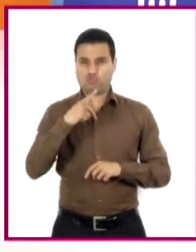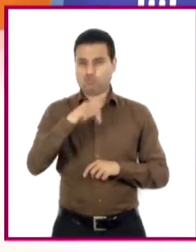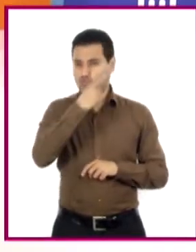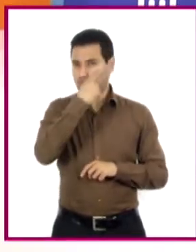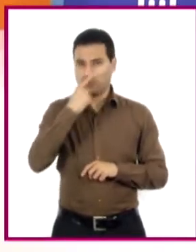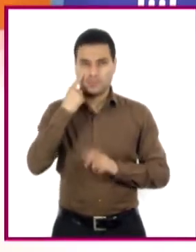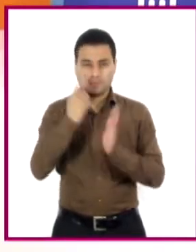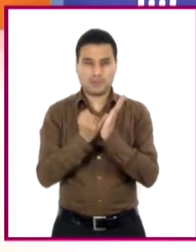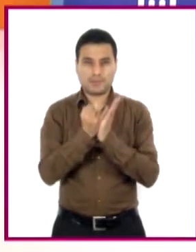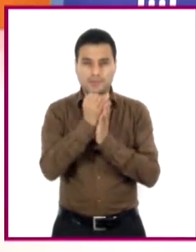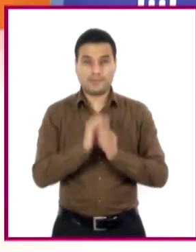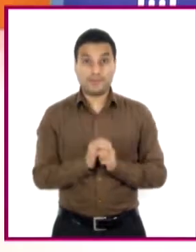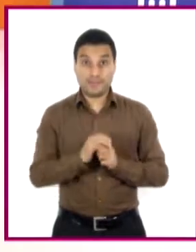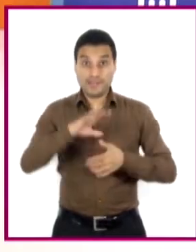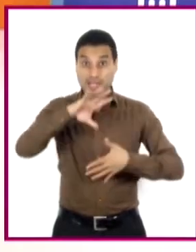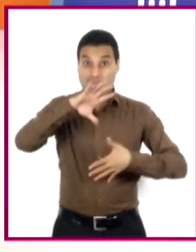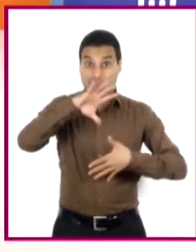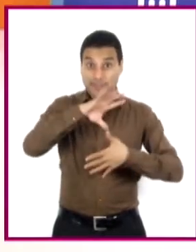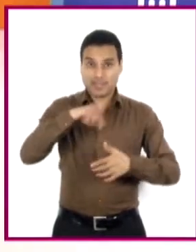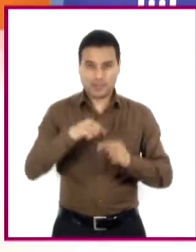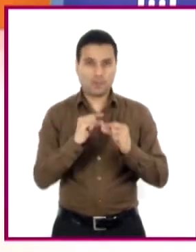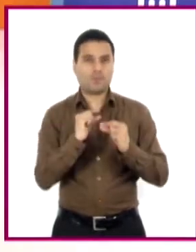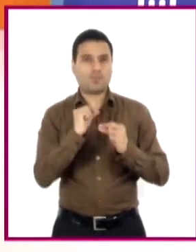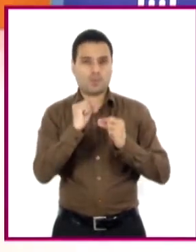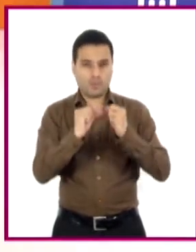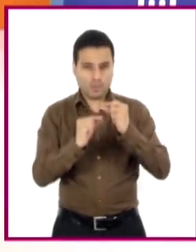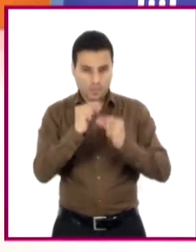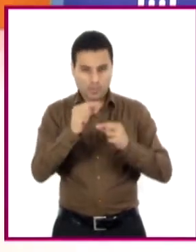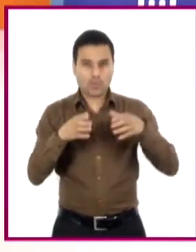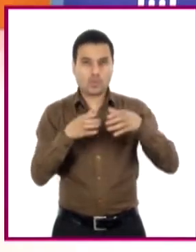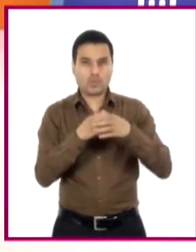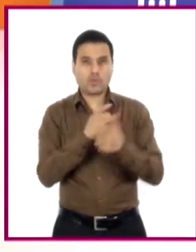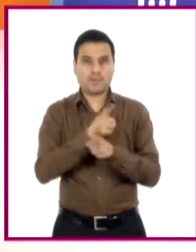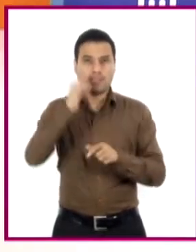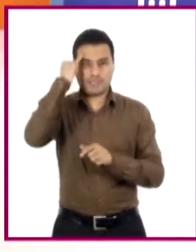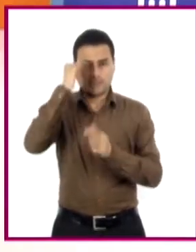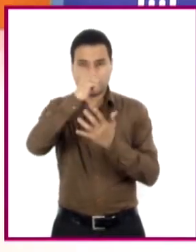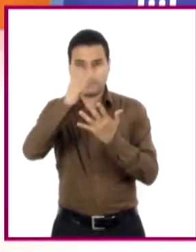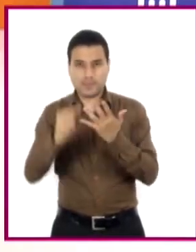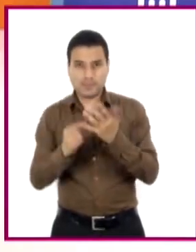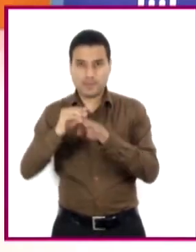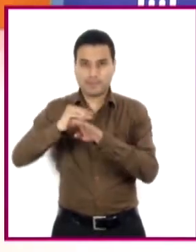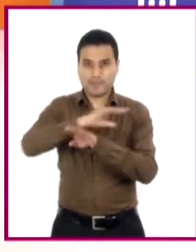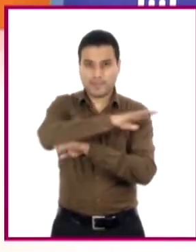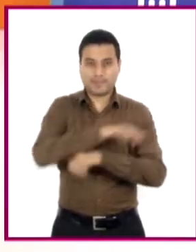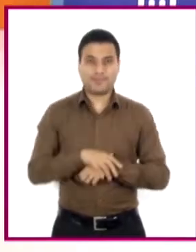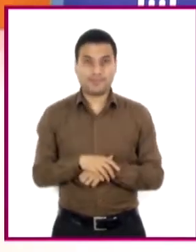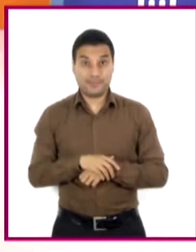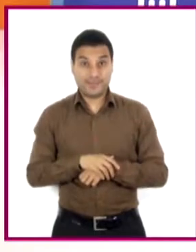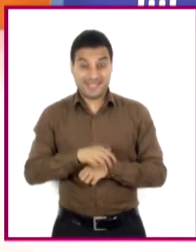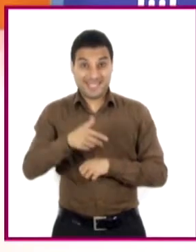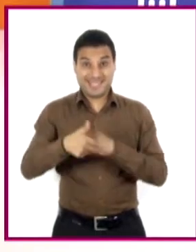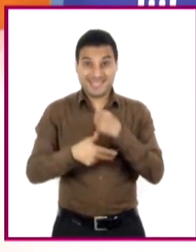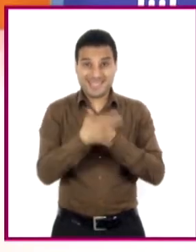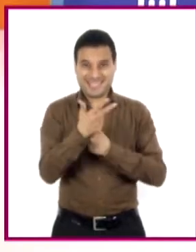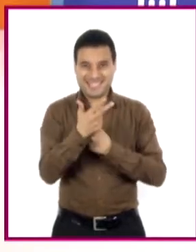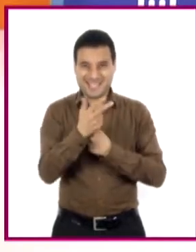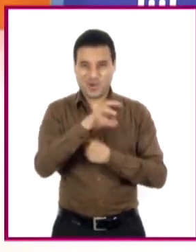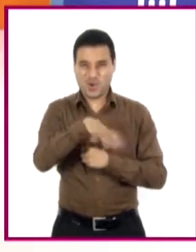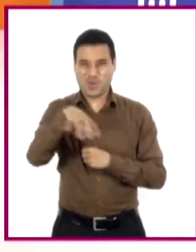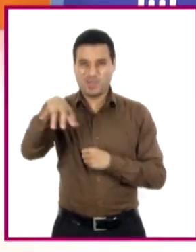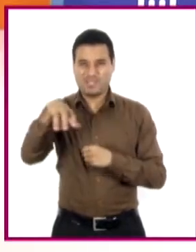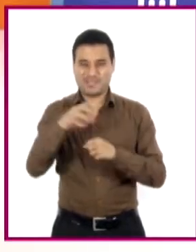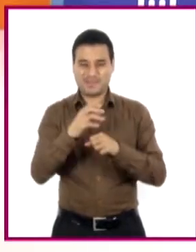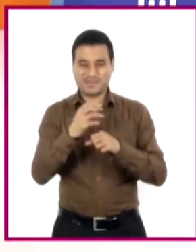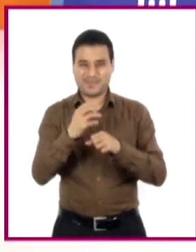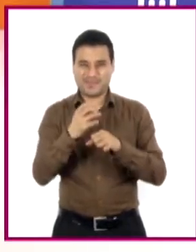América, poco a poco se habían difundido las ideas liberales y con la independencia de las 13 colonias de Norteamérica,